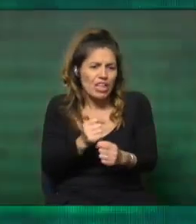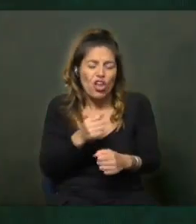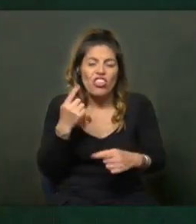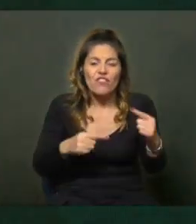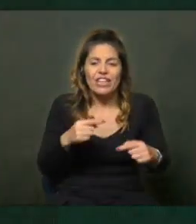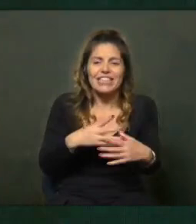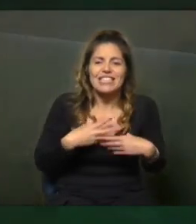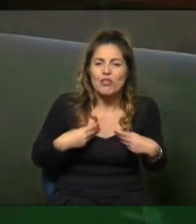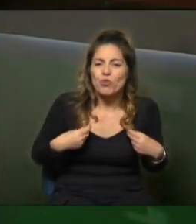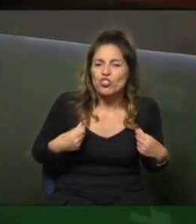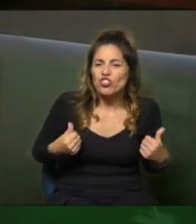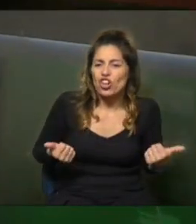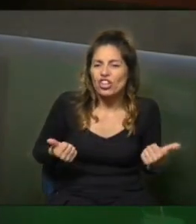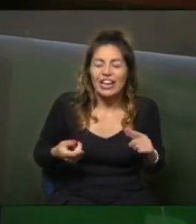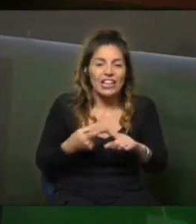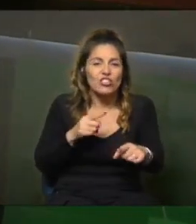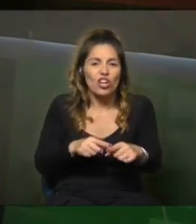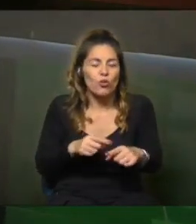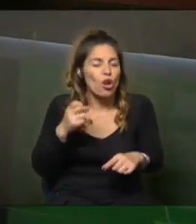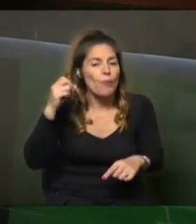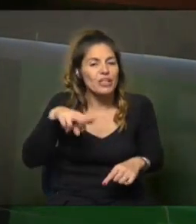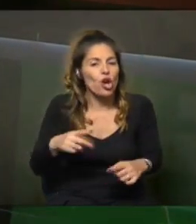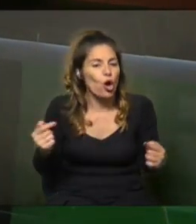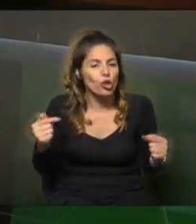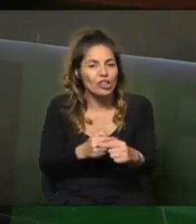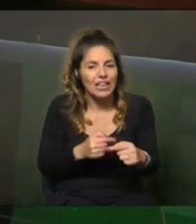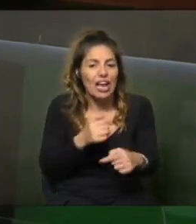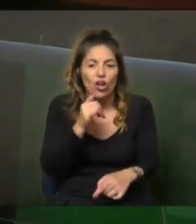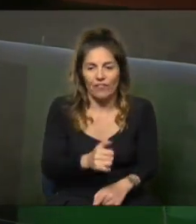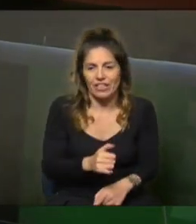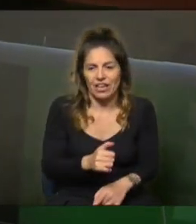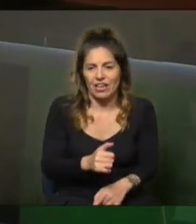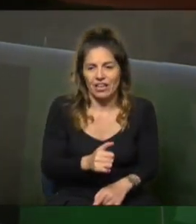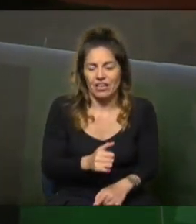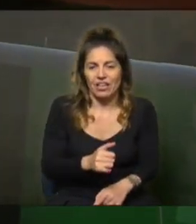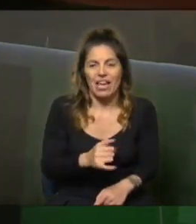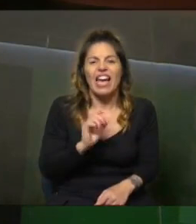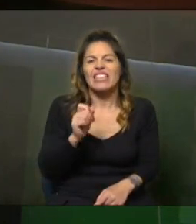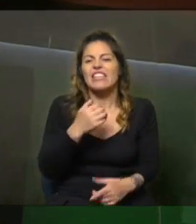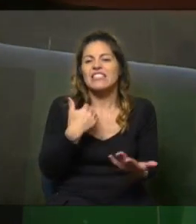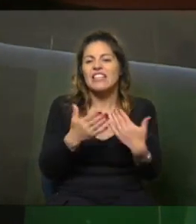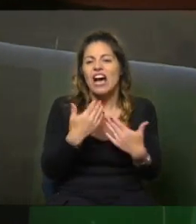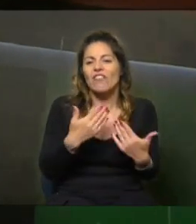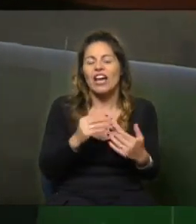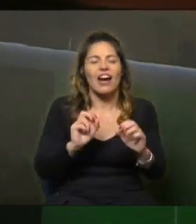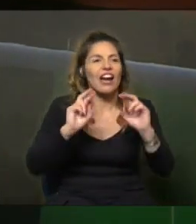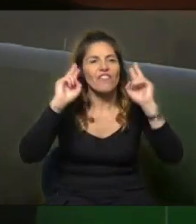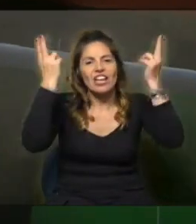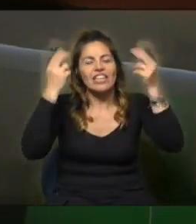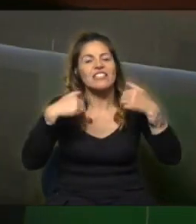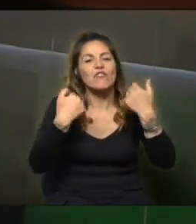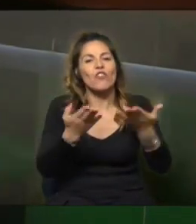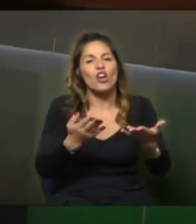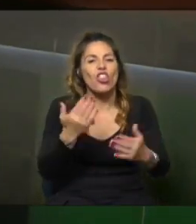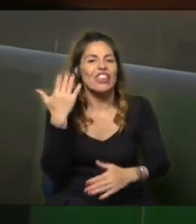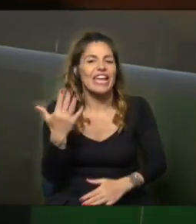emociones diferentes sentimientos que tenía que ver con una posición contraria a lo que había yo hay quienes hablan de aquello de La Rebeldía se volvió derecha